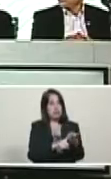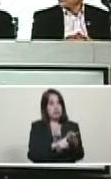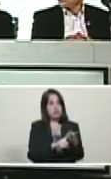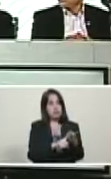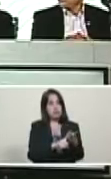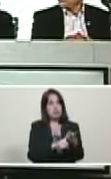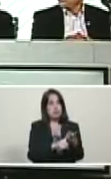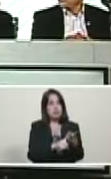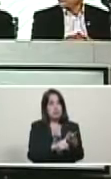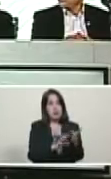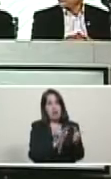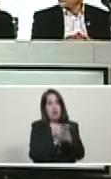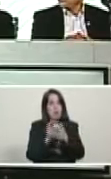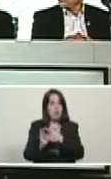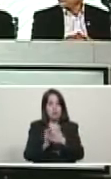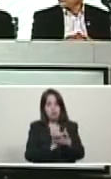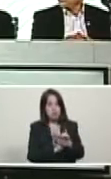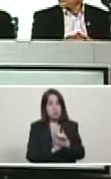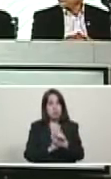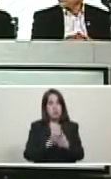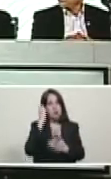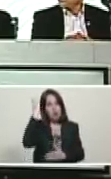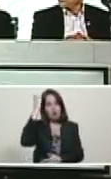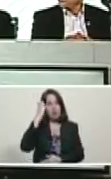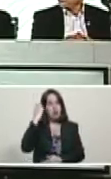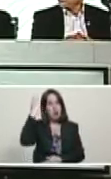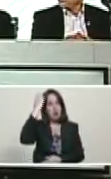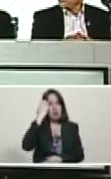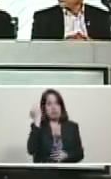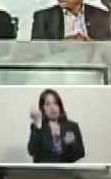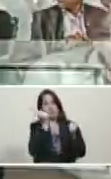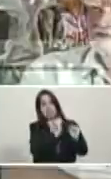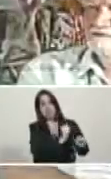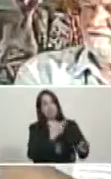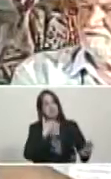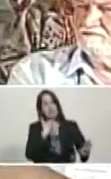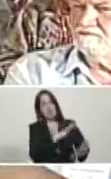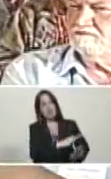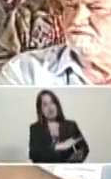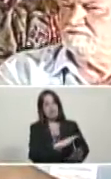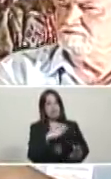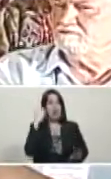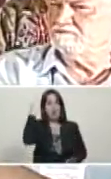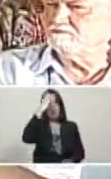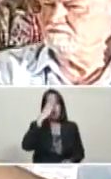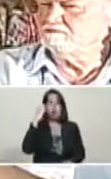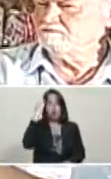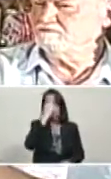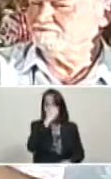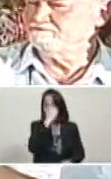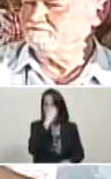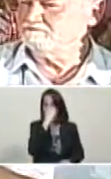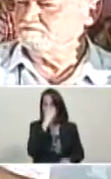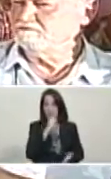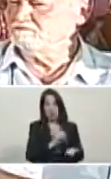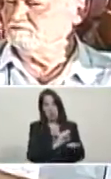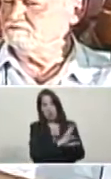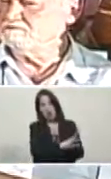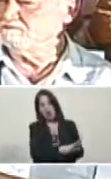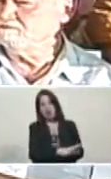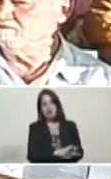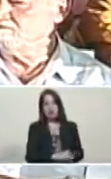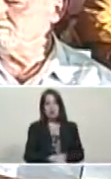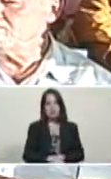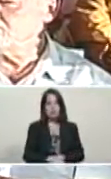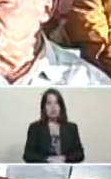los compañeros de europa desprecia en europa la patea patean a europa